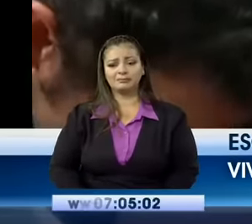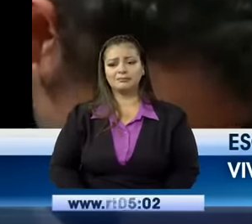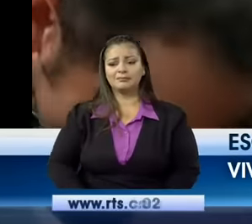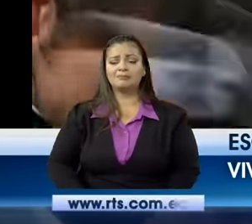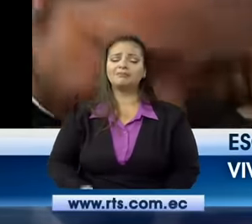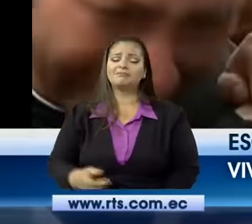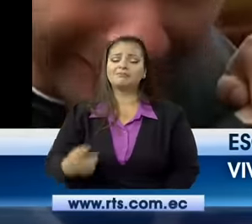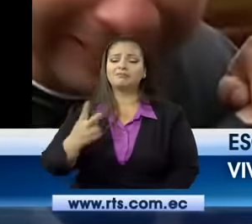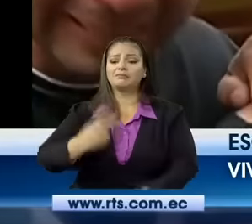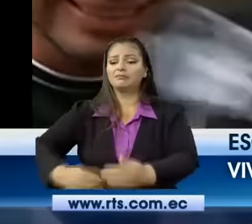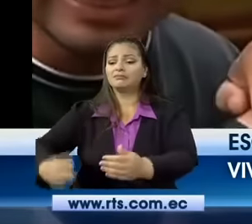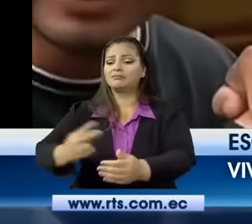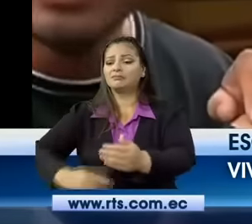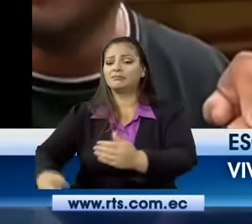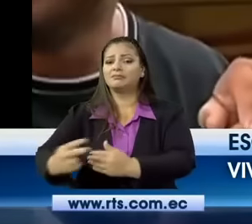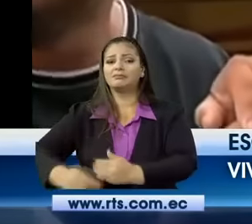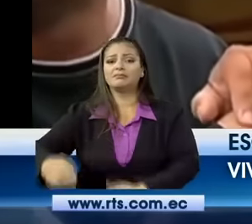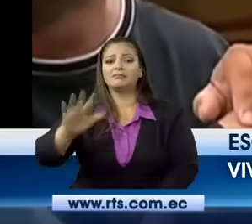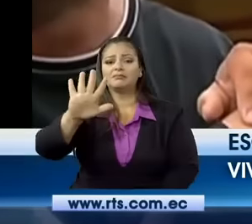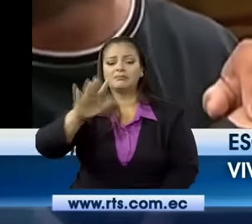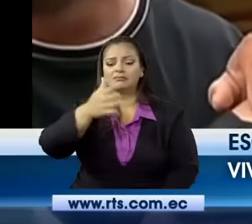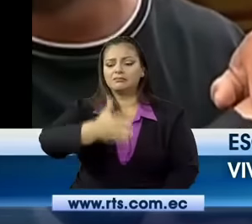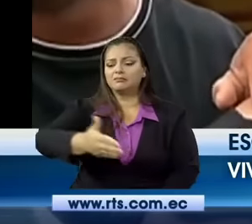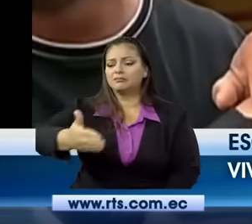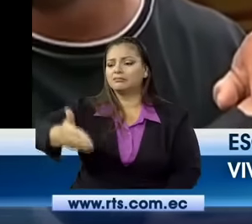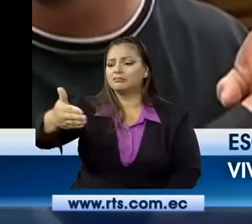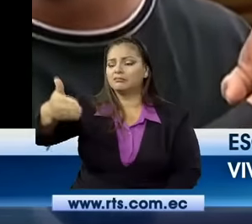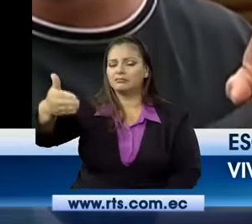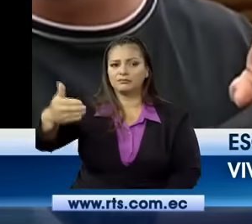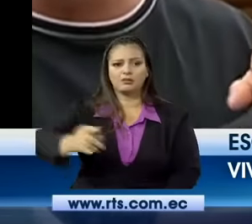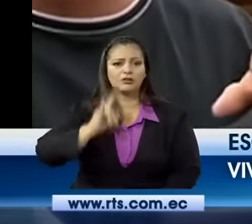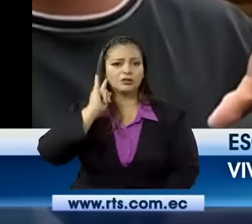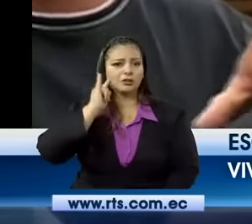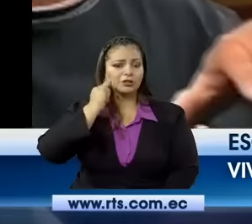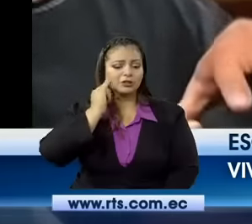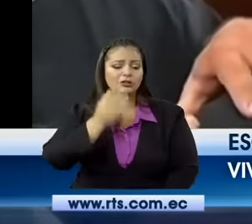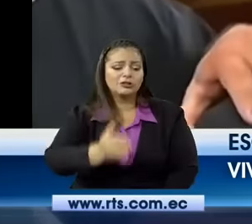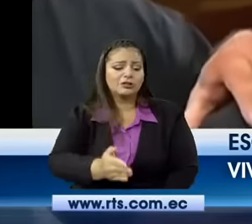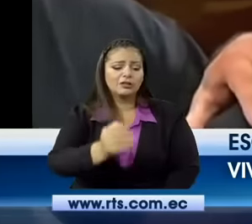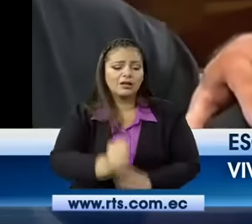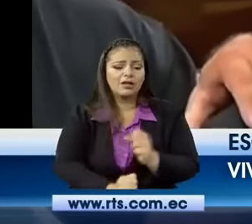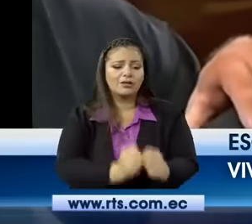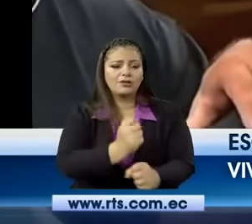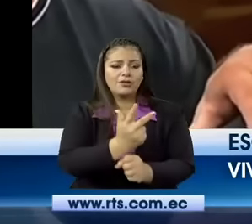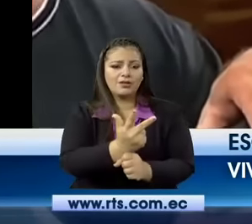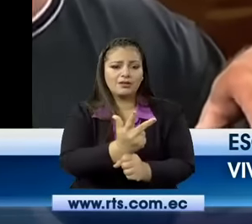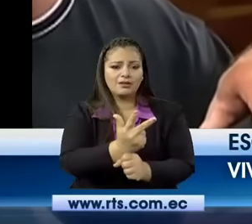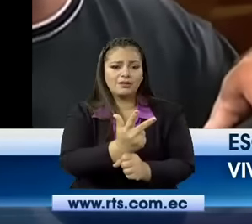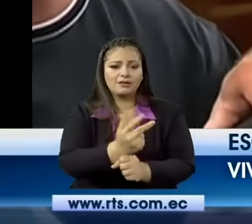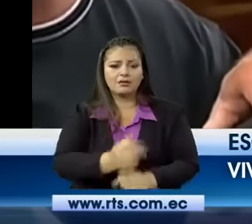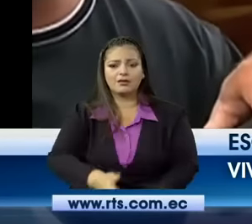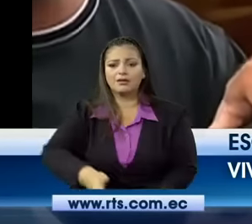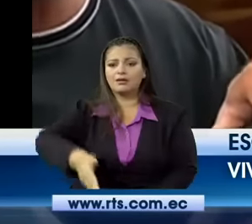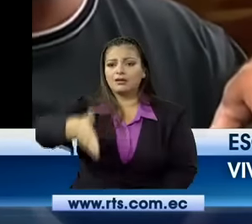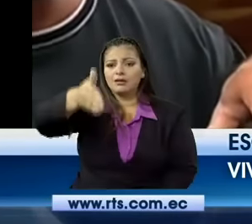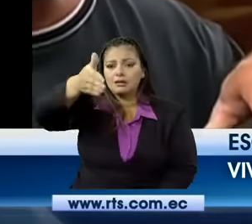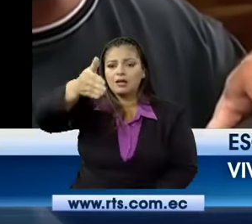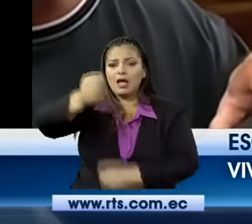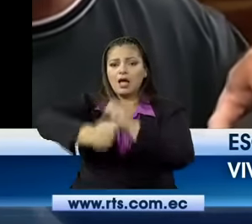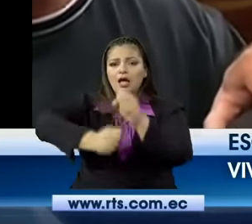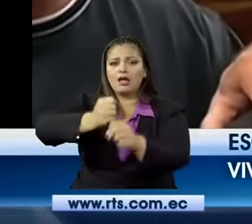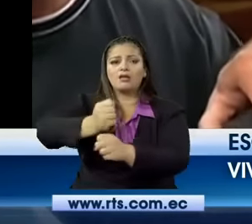niños todos una niña tiene 3 añitos la mayor recién cumplió